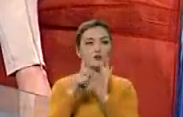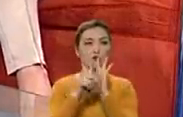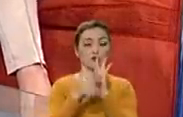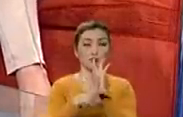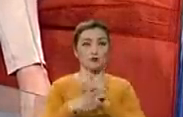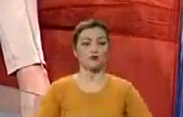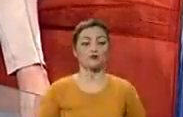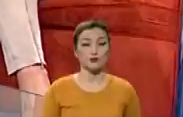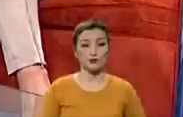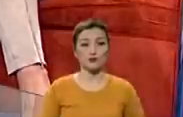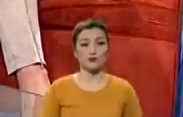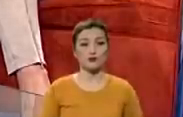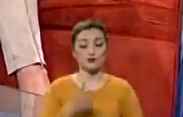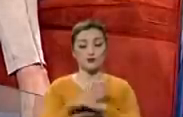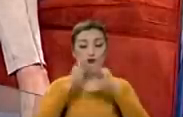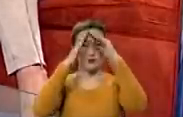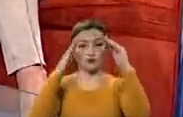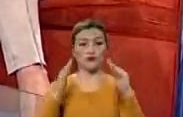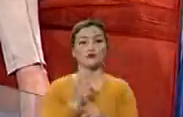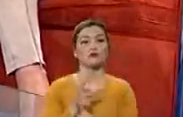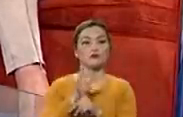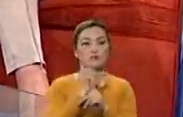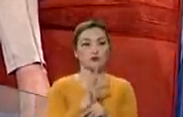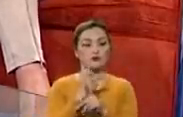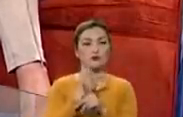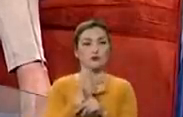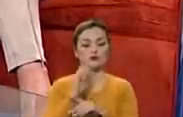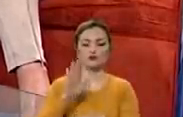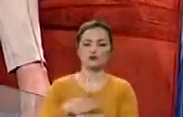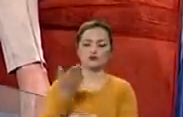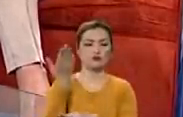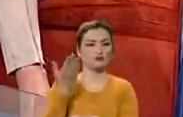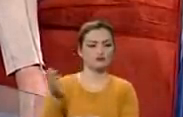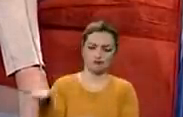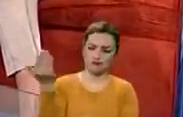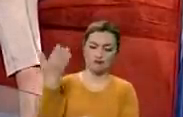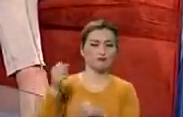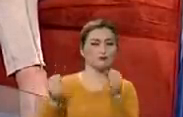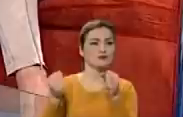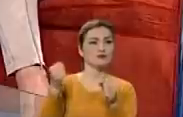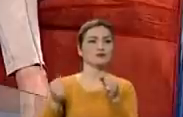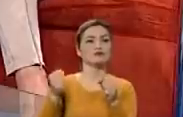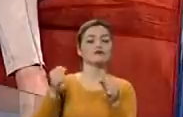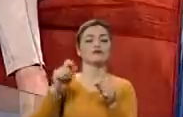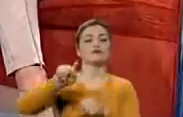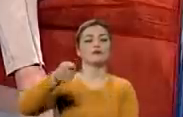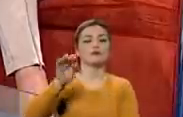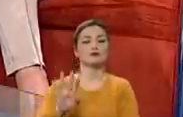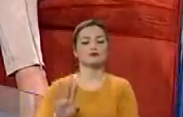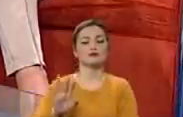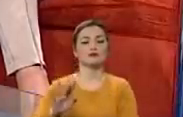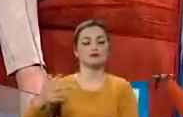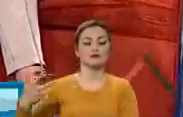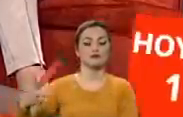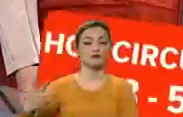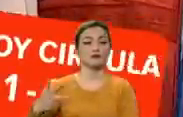6:13 a.m. queremos que salgan prevenidos de casa, así que es momento de llamar a la Wincha de Teleamazonas para conocer cuál es la circulación vehicular